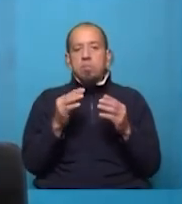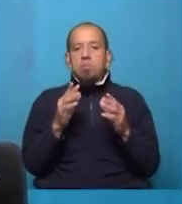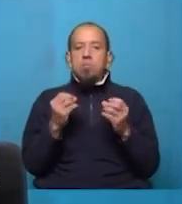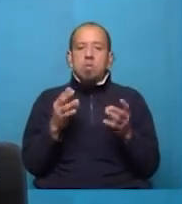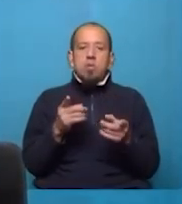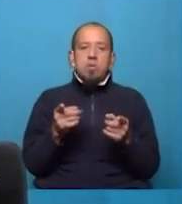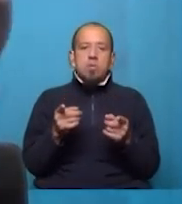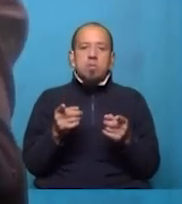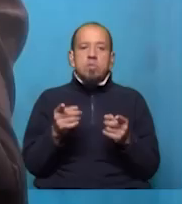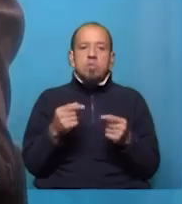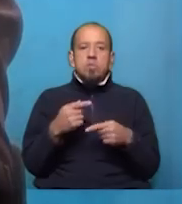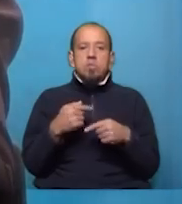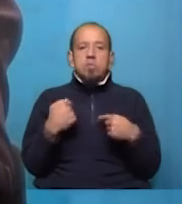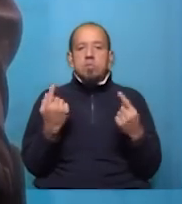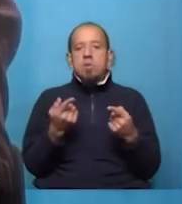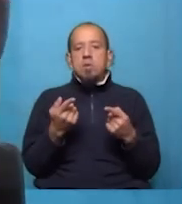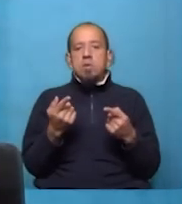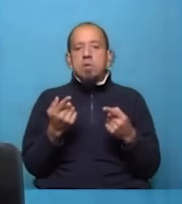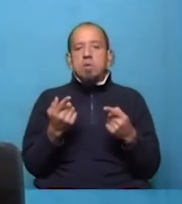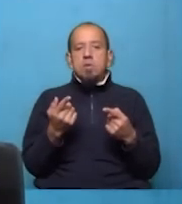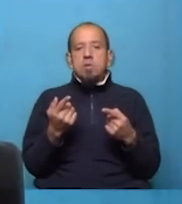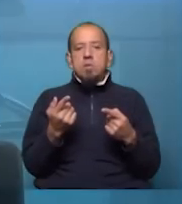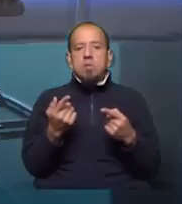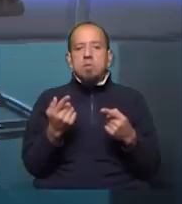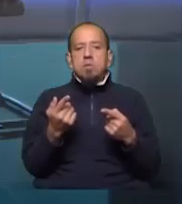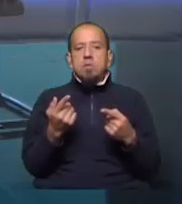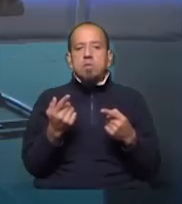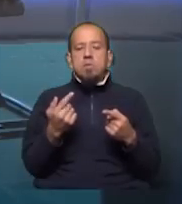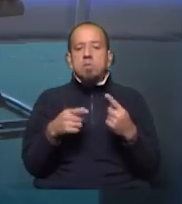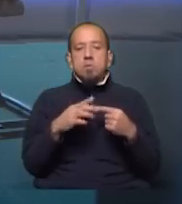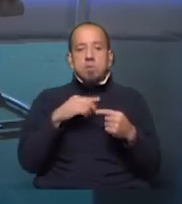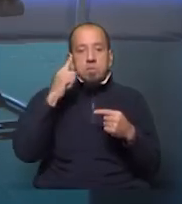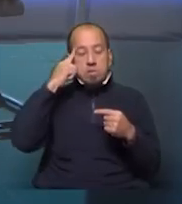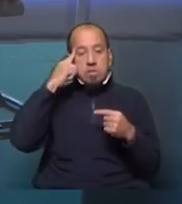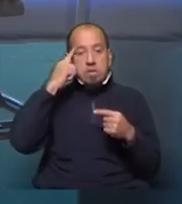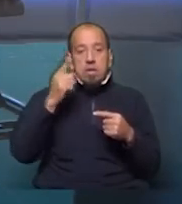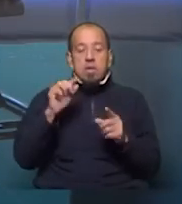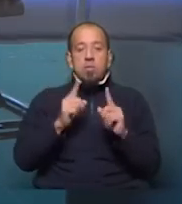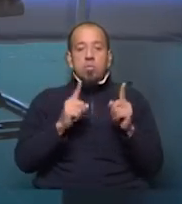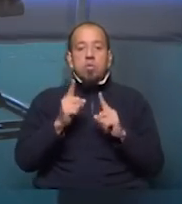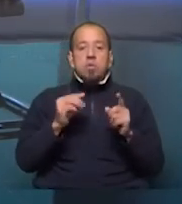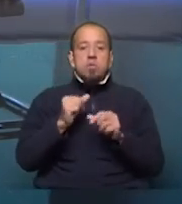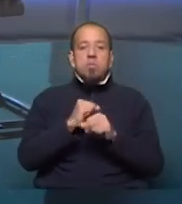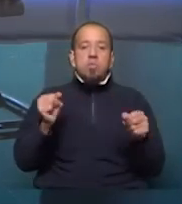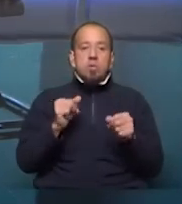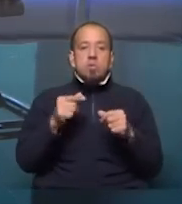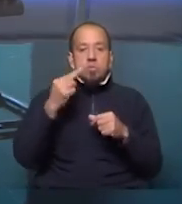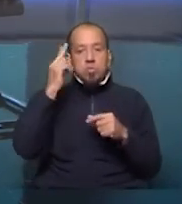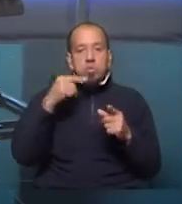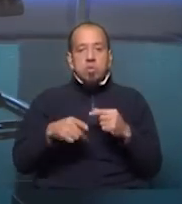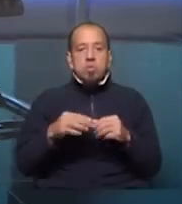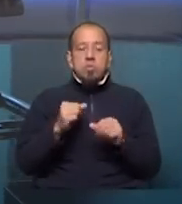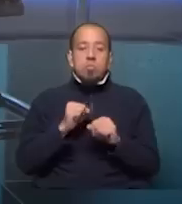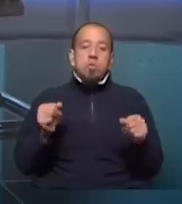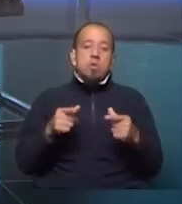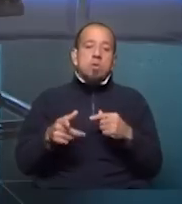el sartentador para lavar dinero o mejor dicho el pensar que algunas inversiones pueden llegar al Uruguay puede venir